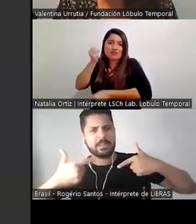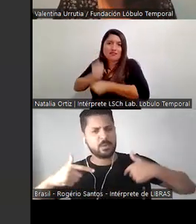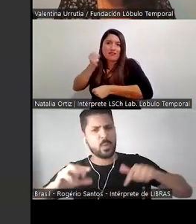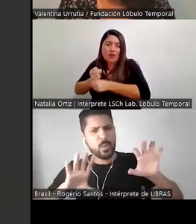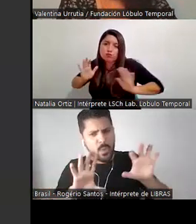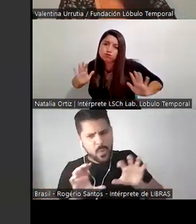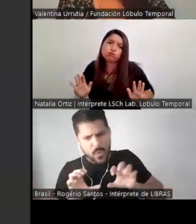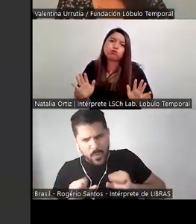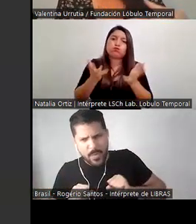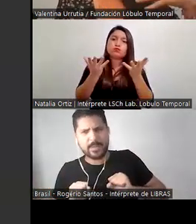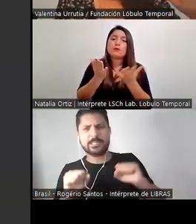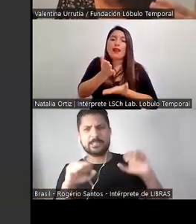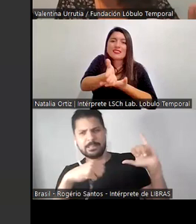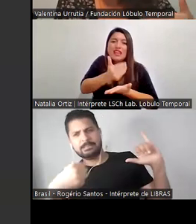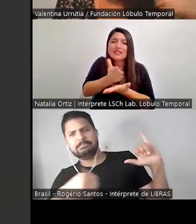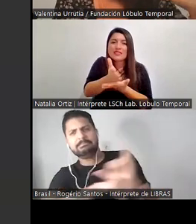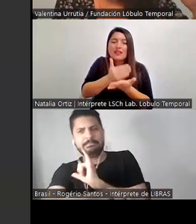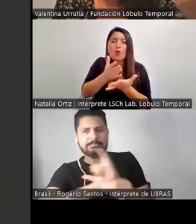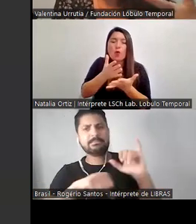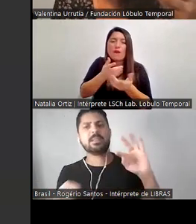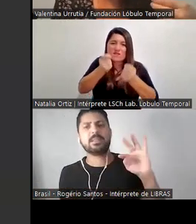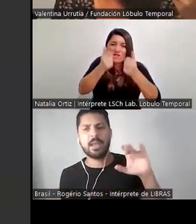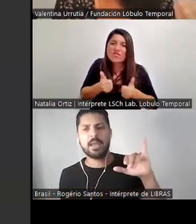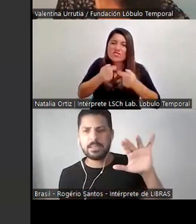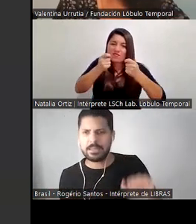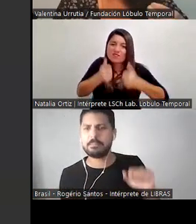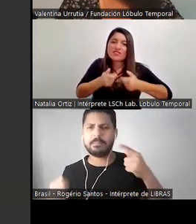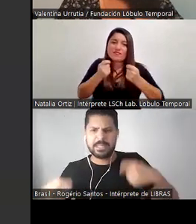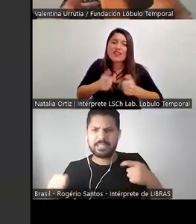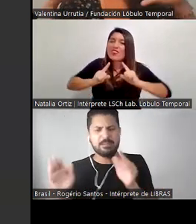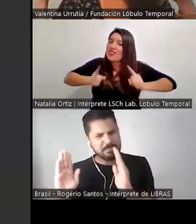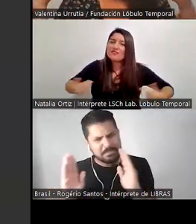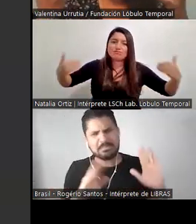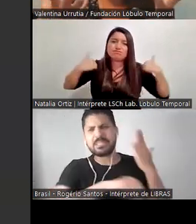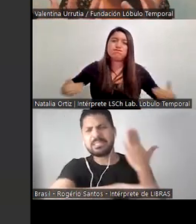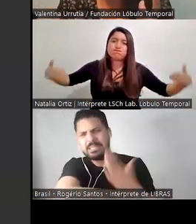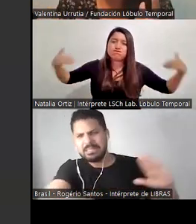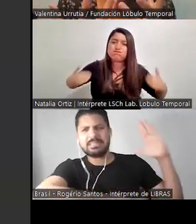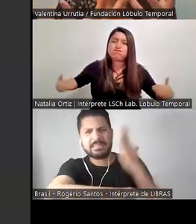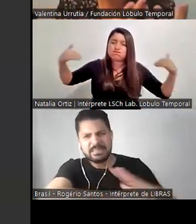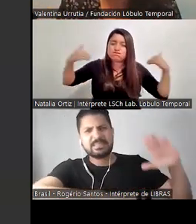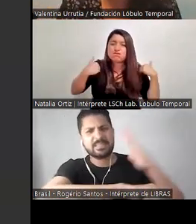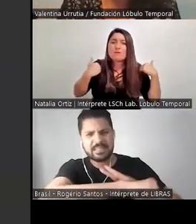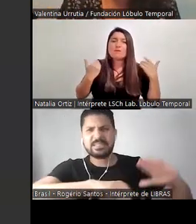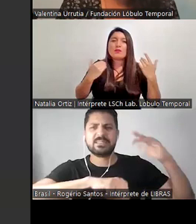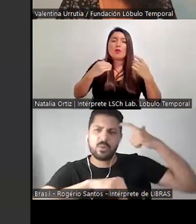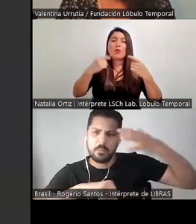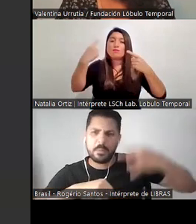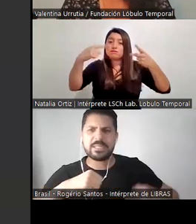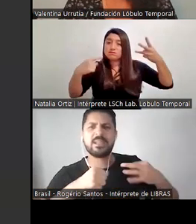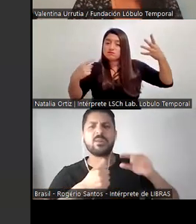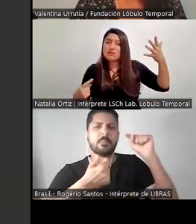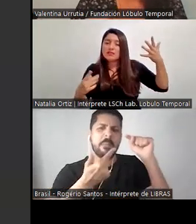la técnica, implica disciplina, implica practicar, implica comprender los elementos que conforman el